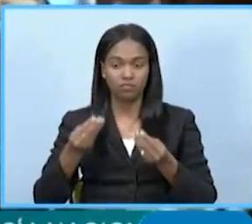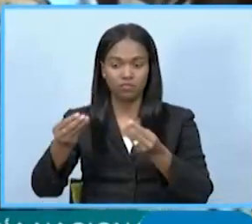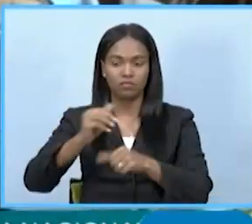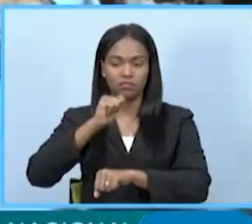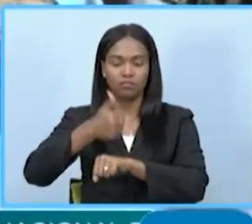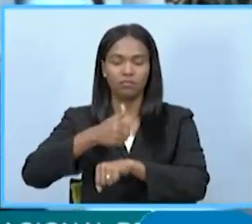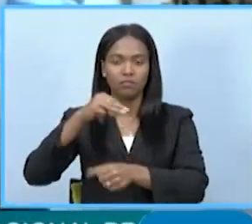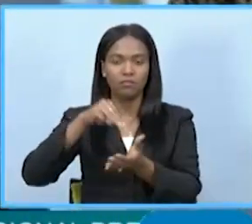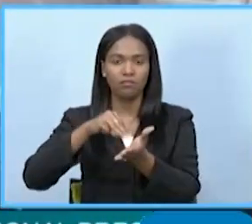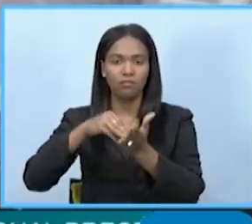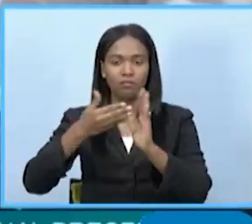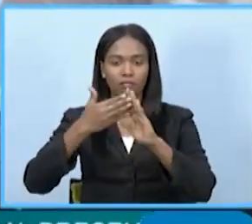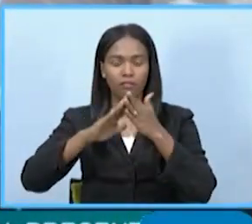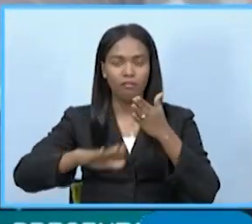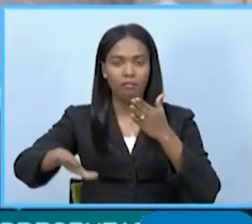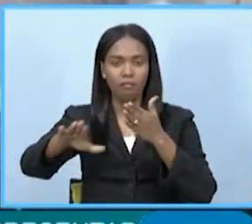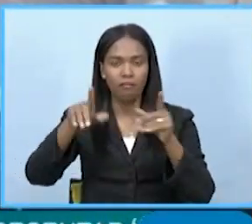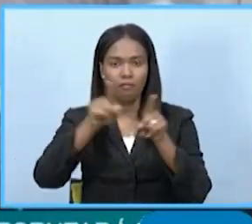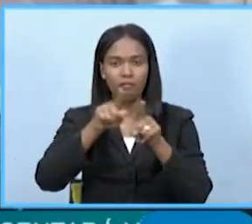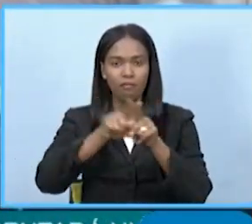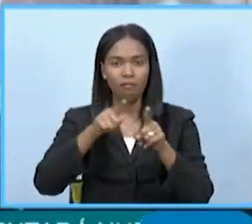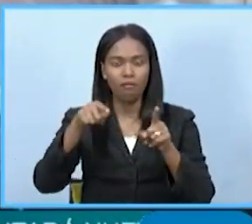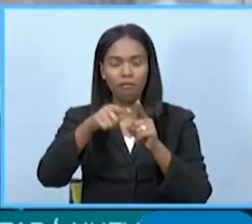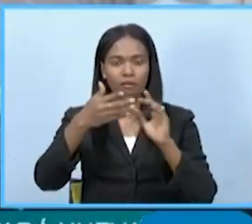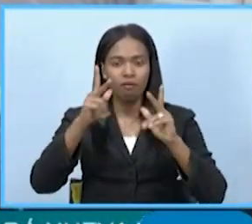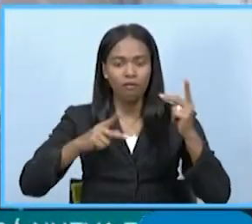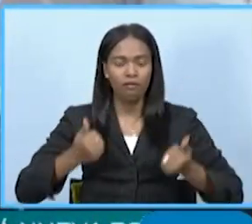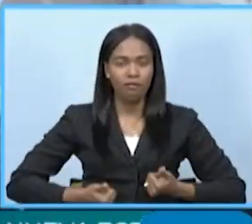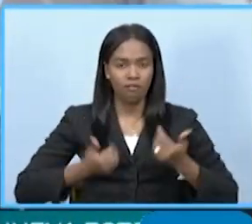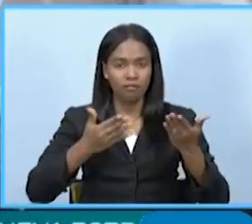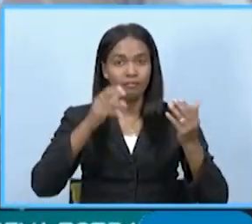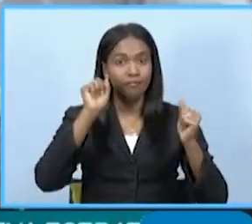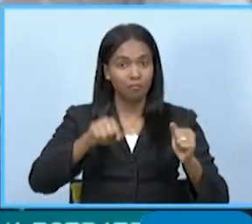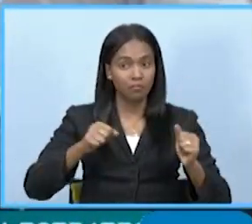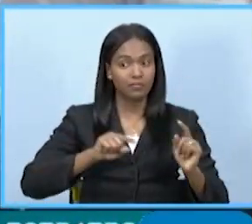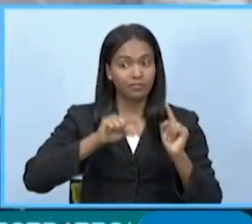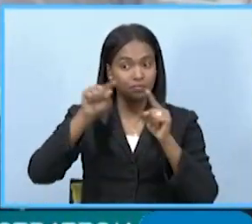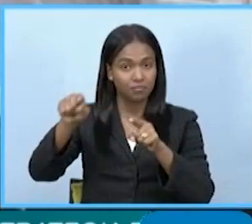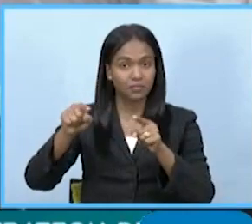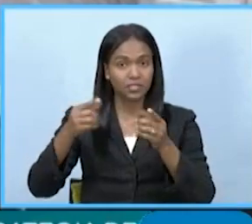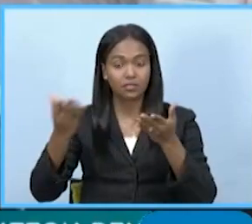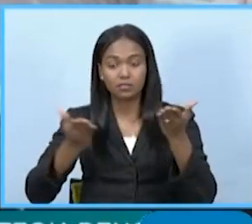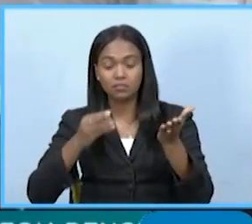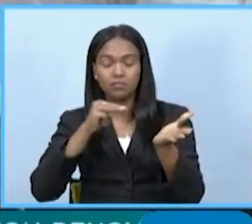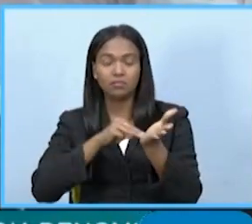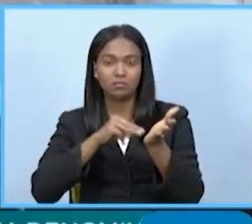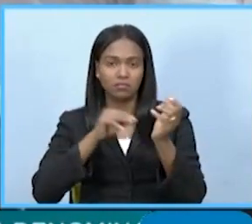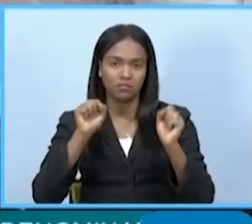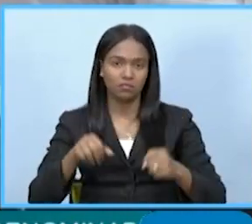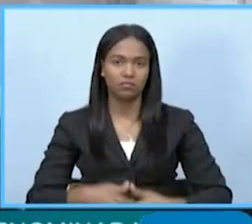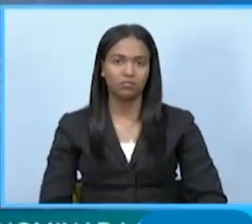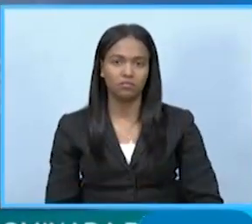dispensario médico en el ayuntamiento, en el cual también los municipios podrán recibir servicios médicos.